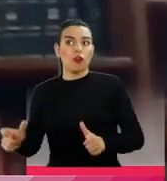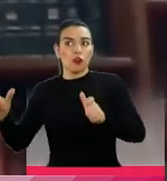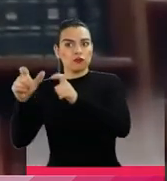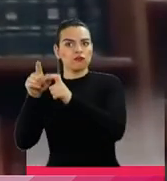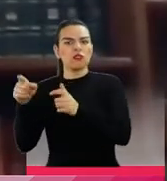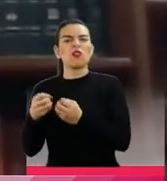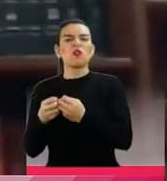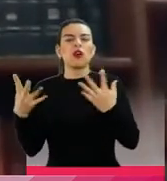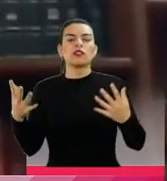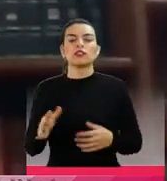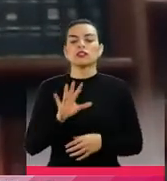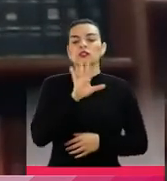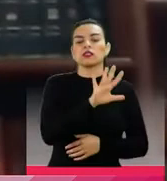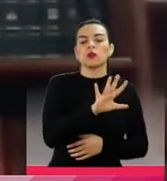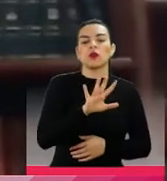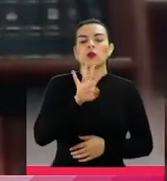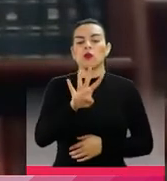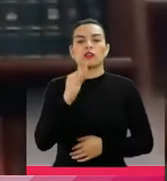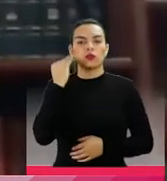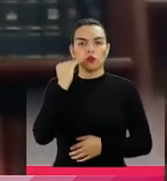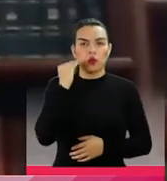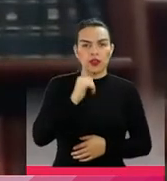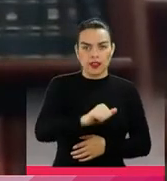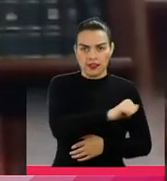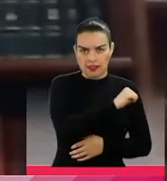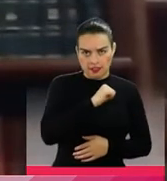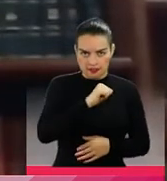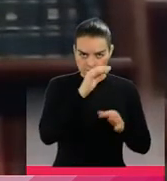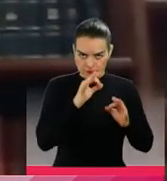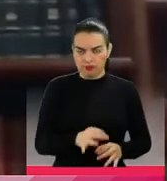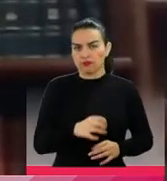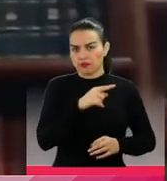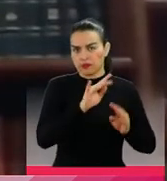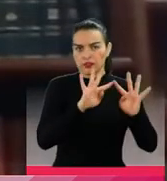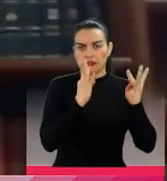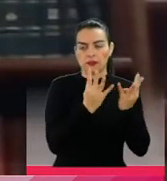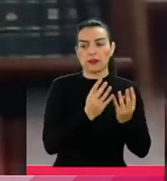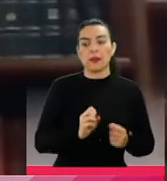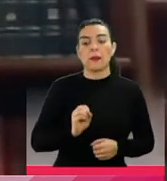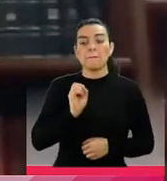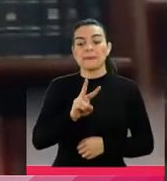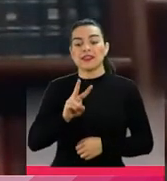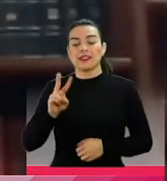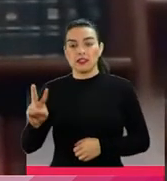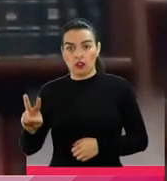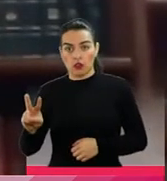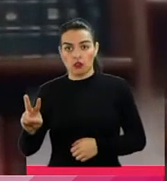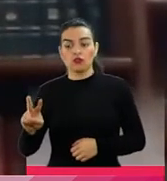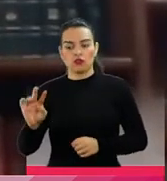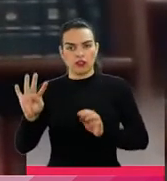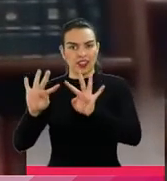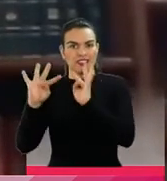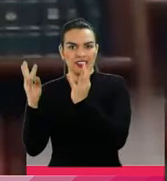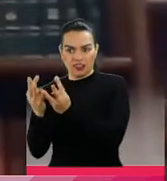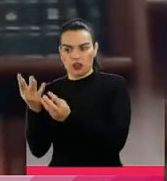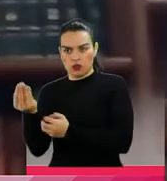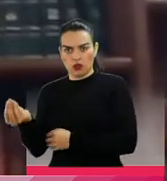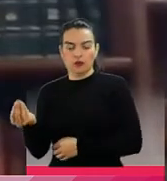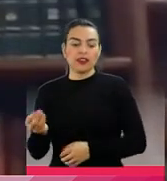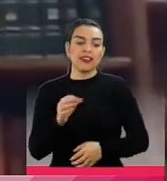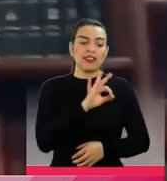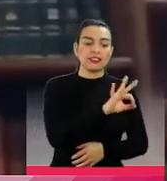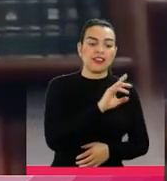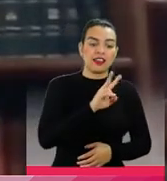congresista 22 son senadoras y 32 en la cámara de representante